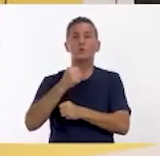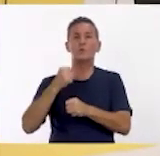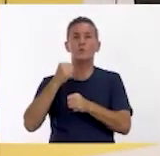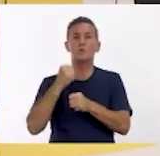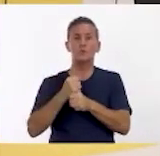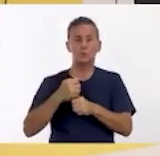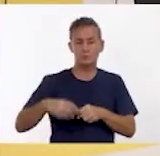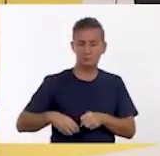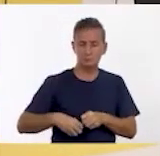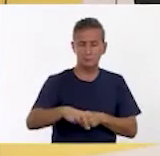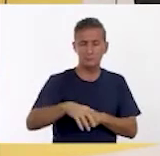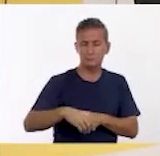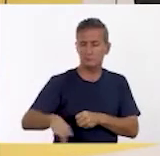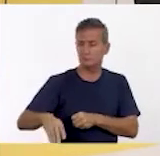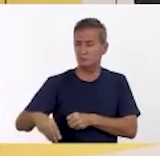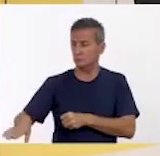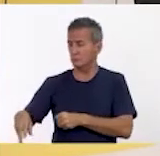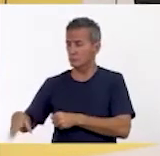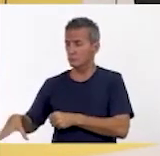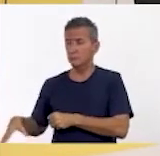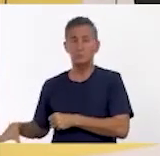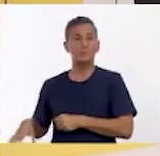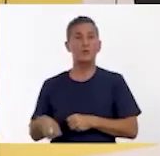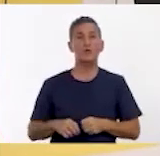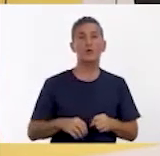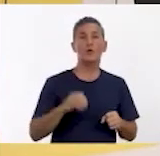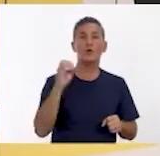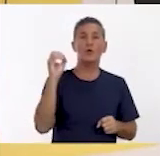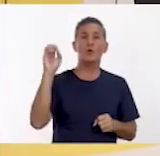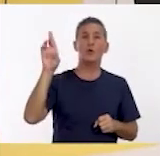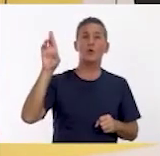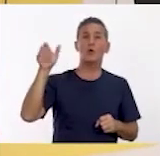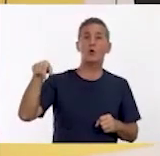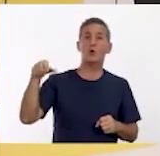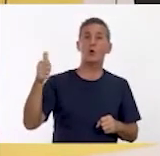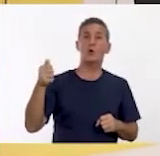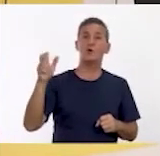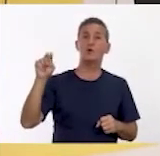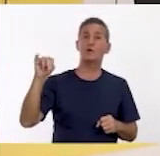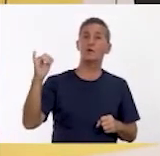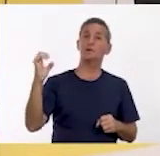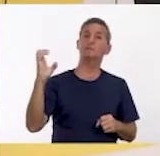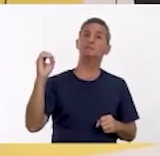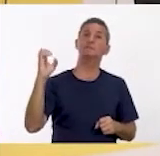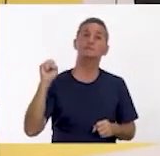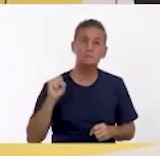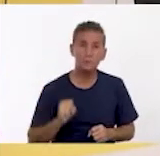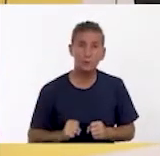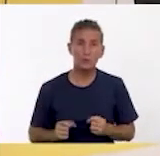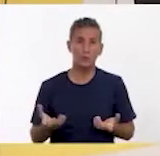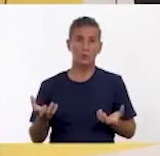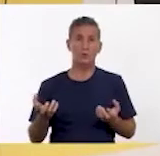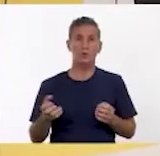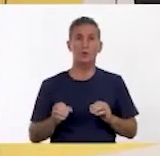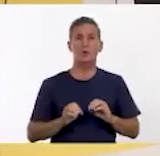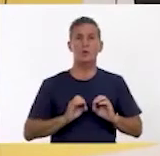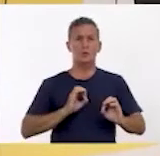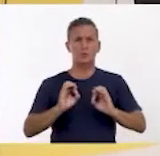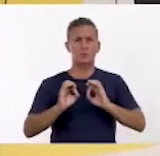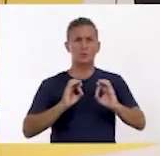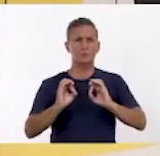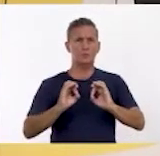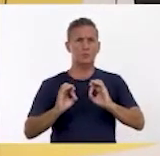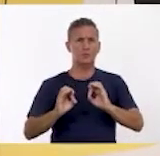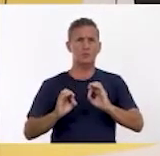fertilizantes, con uso de fertilizante orgánico en todo lo posible, con una protección de